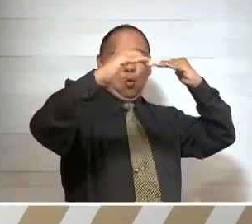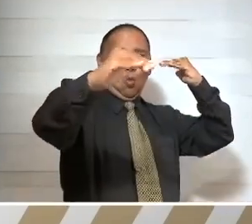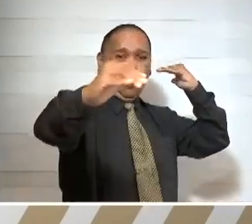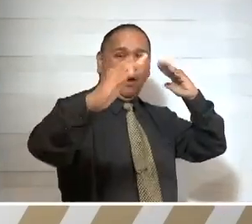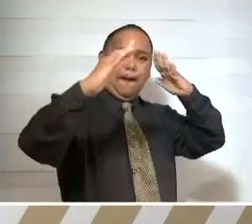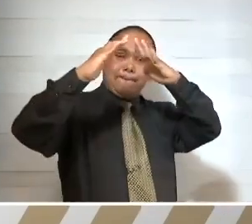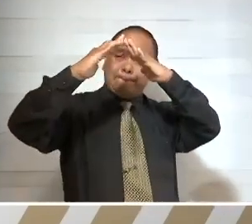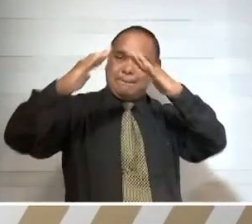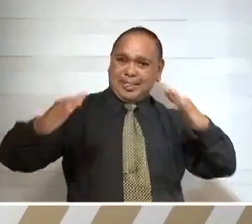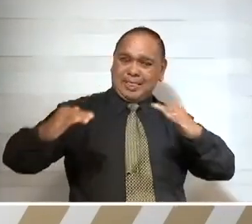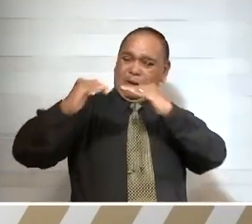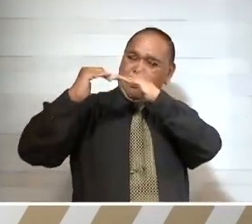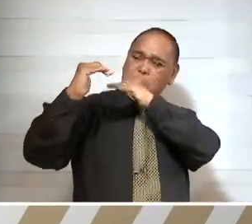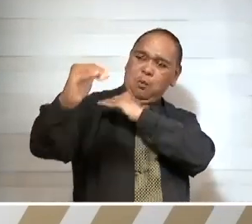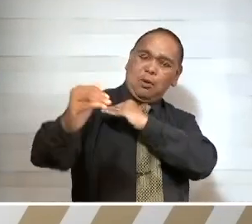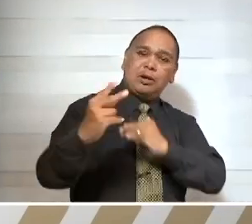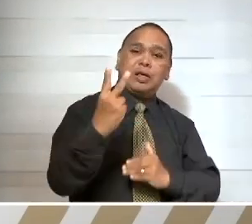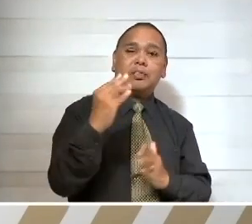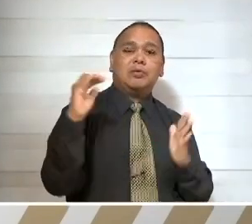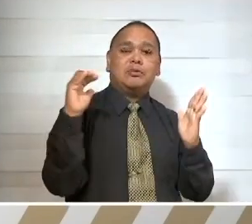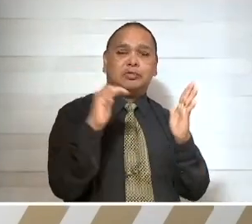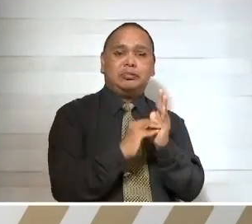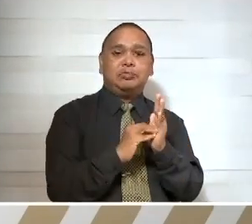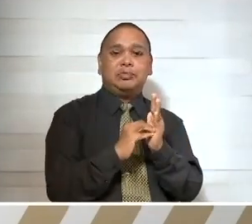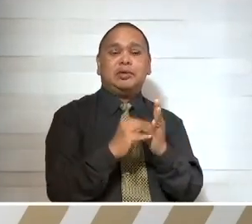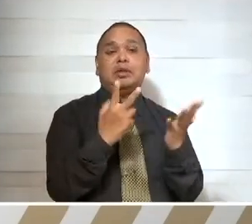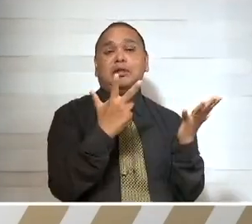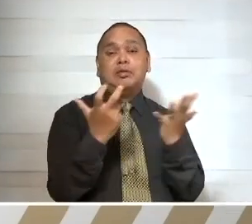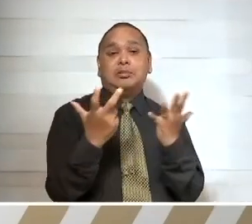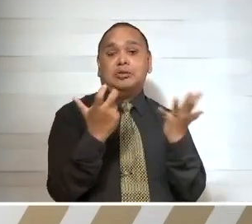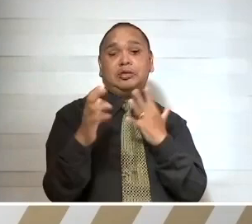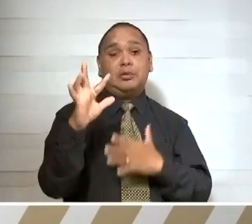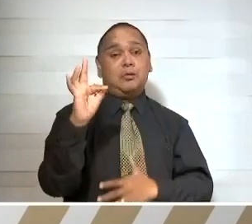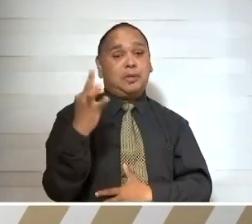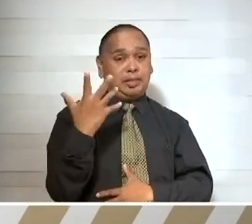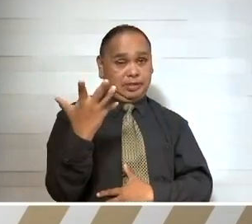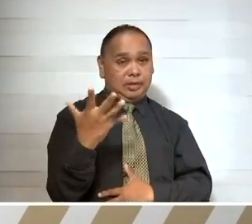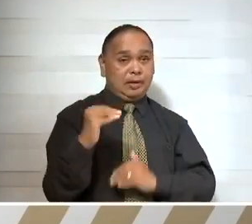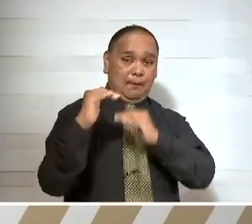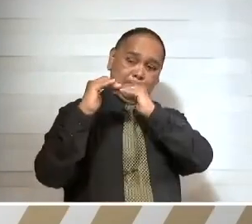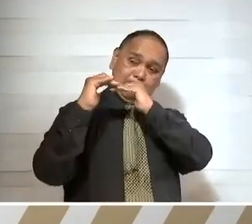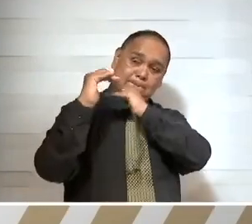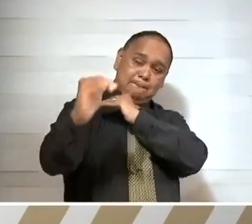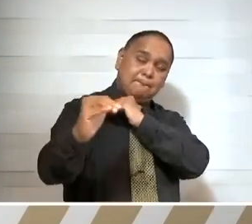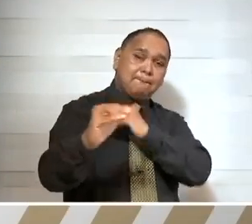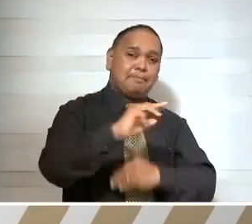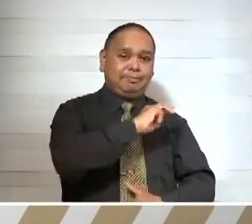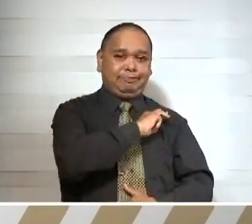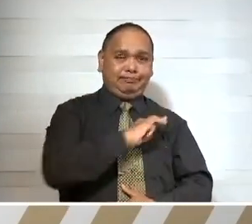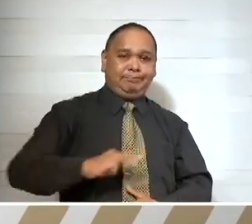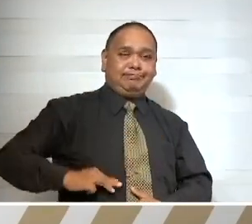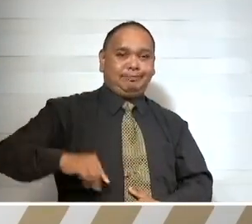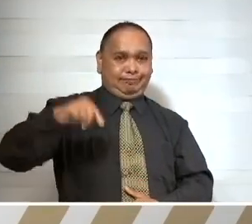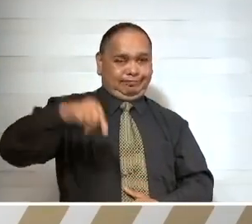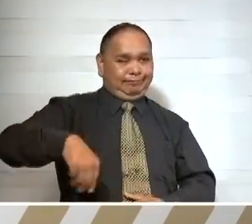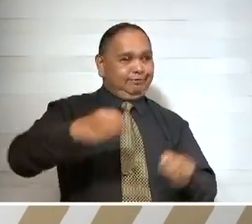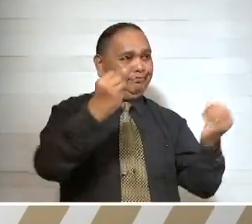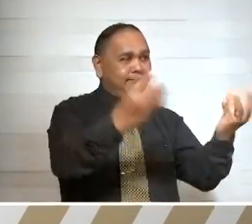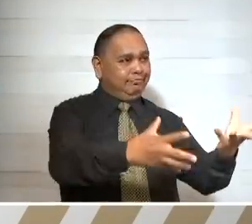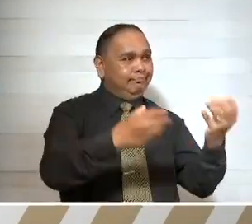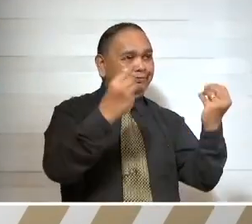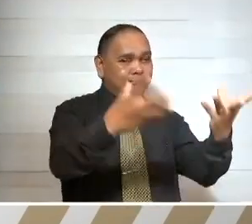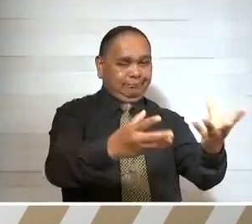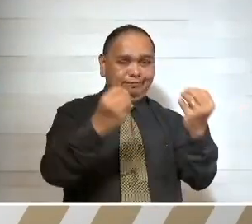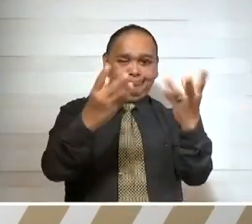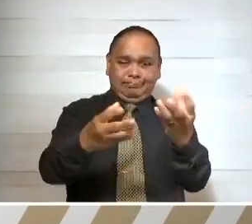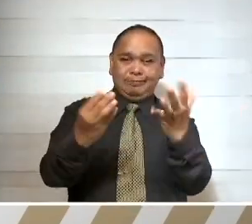no te asoleas, mi vida. 2.845 láminas. No, no, no. ¿Para el Hoy municipio? ¿Pero iniciamos para el municipio? Para el municipio, sí, cómo no. Hoy iniciamos